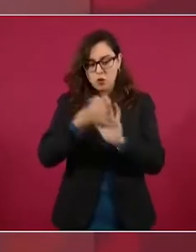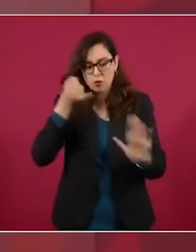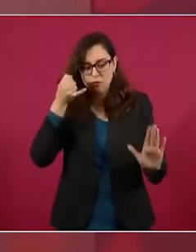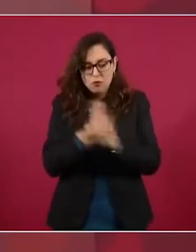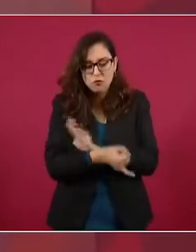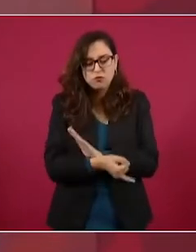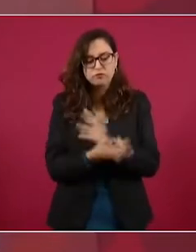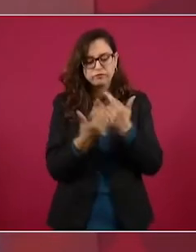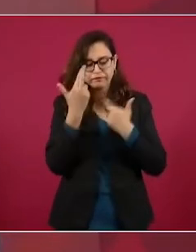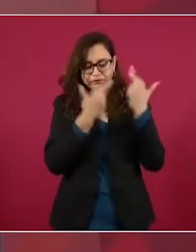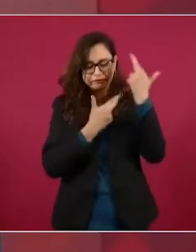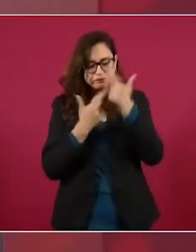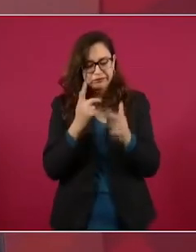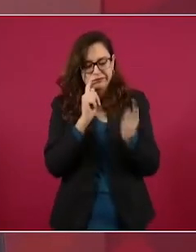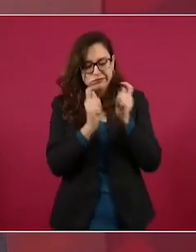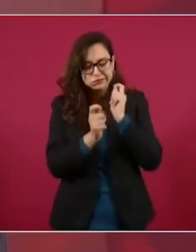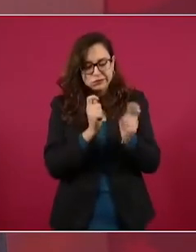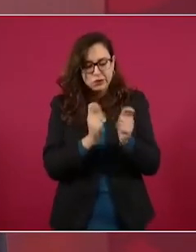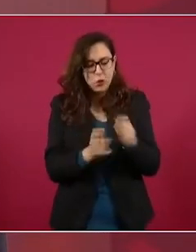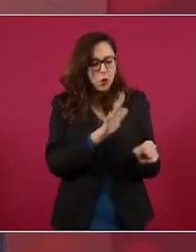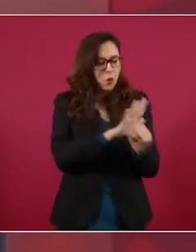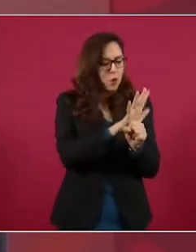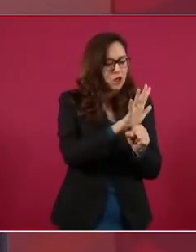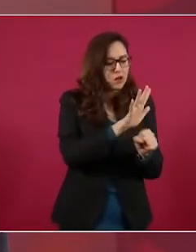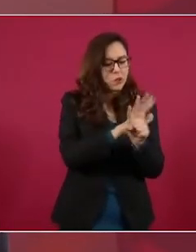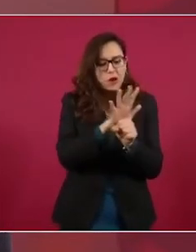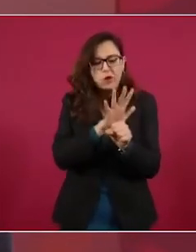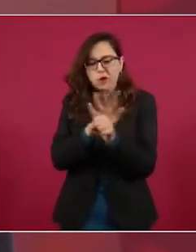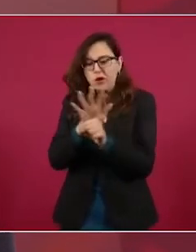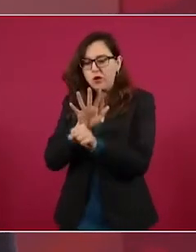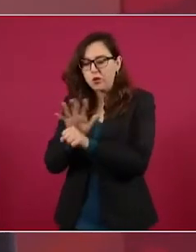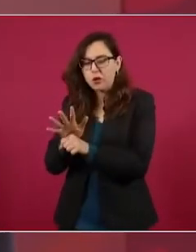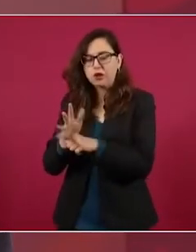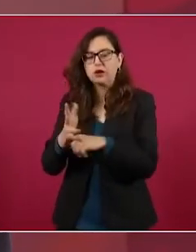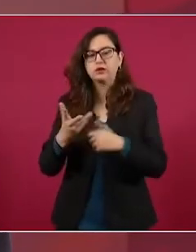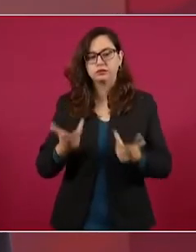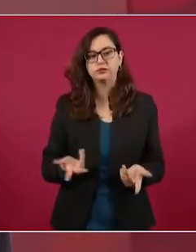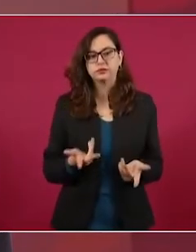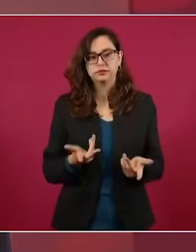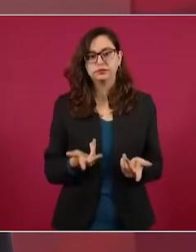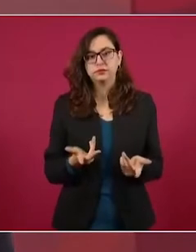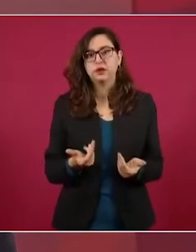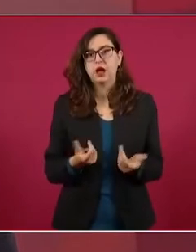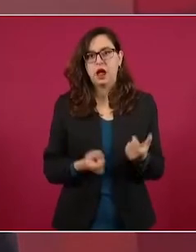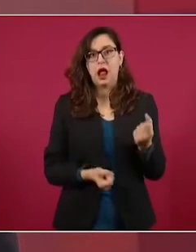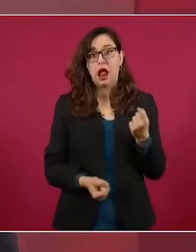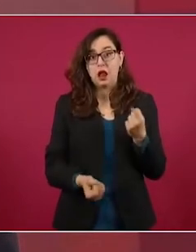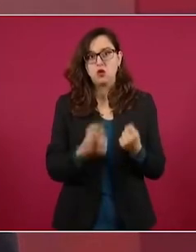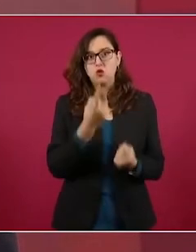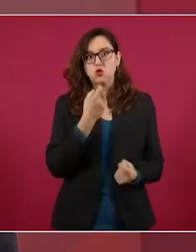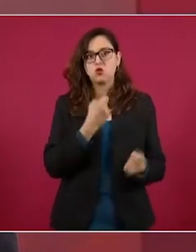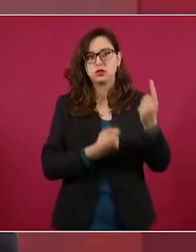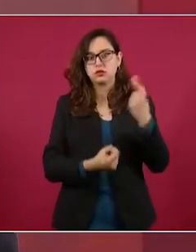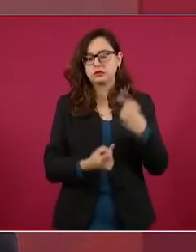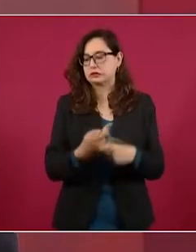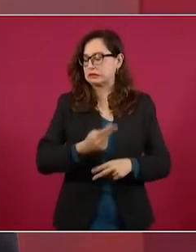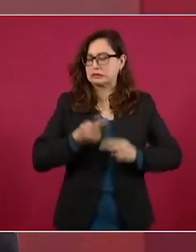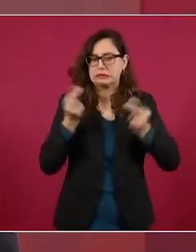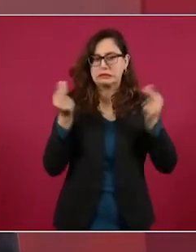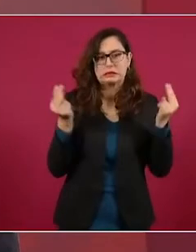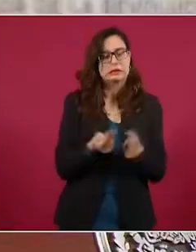ayudan más, que son indispensables,